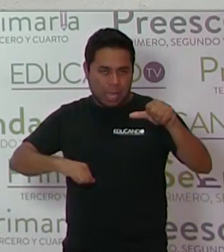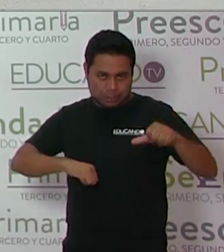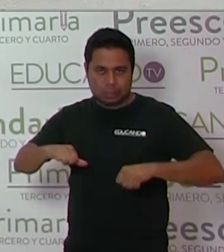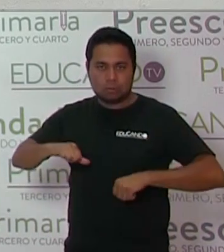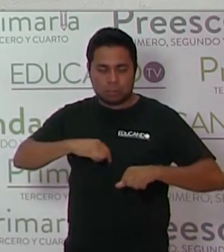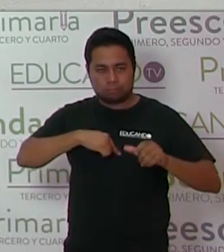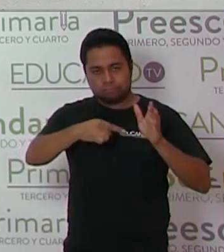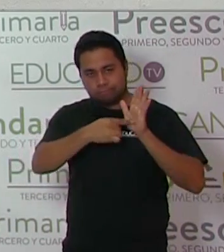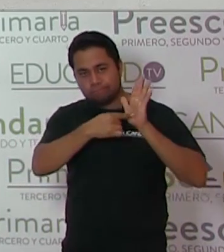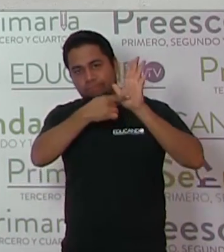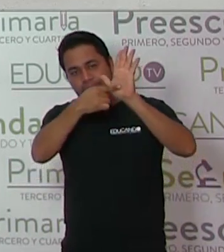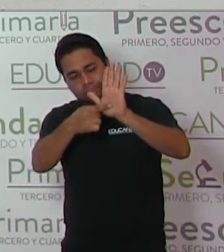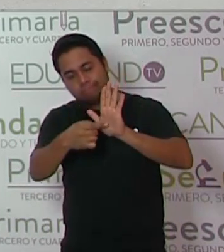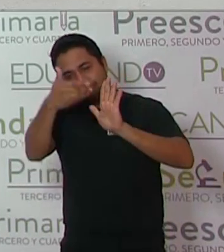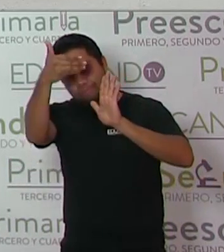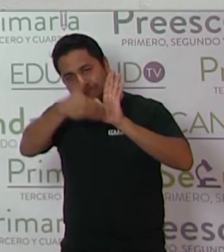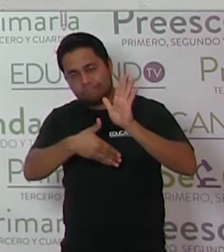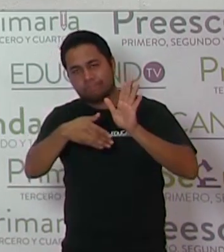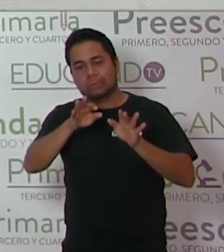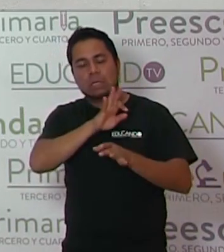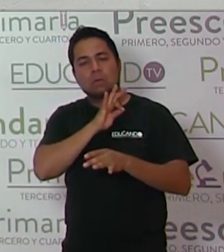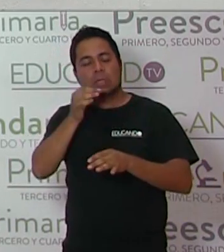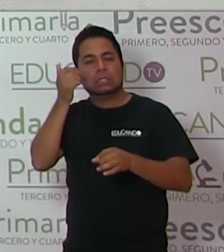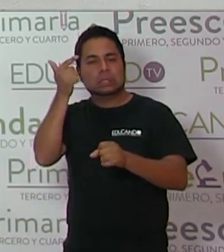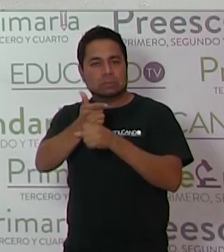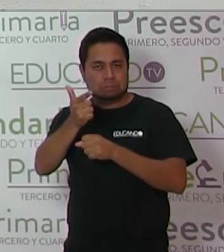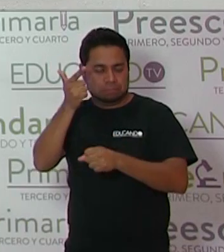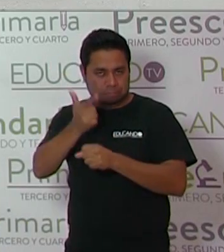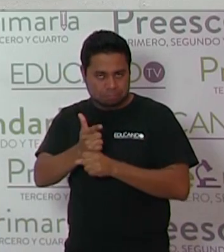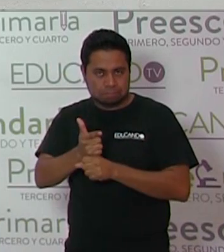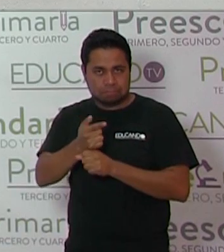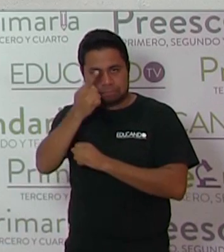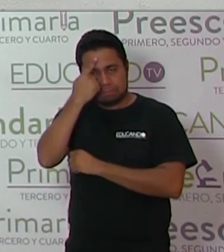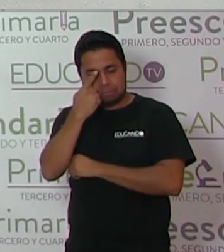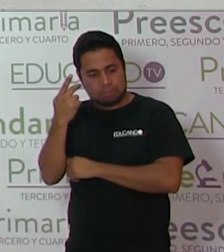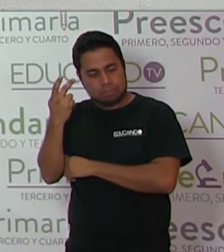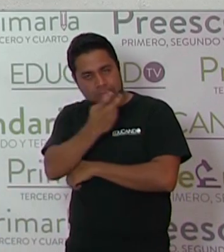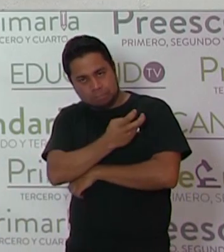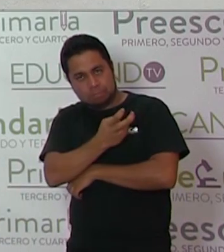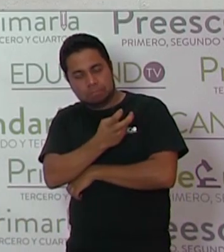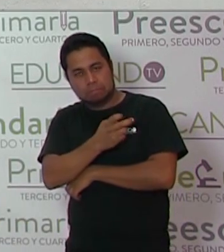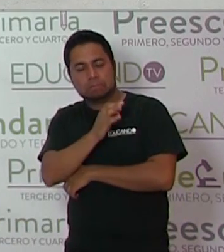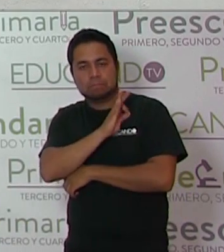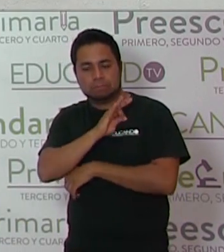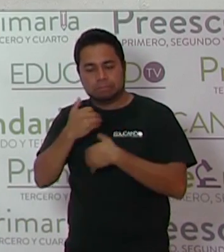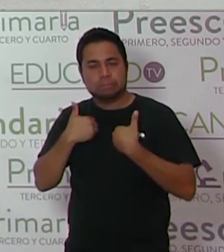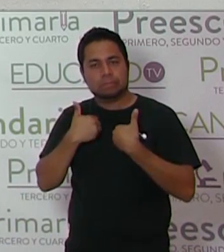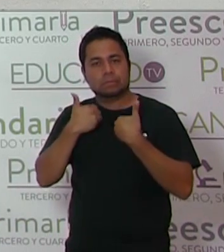ejercicio en el cual vamos a identificar este tipo de